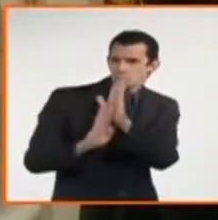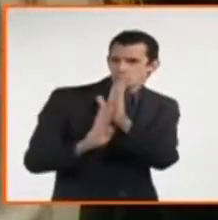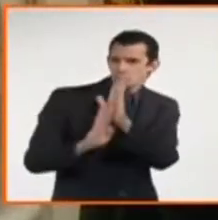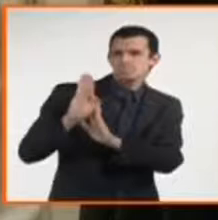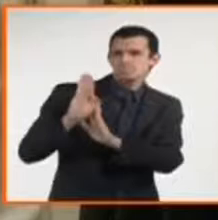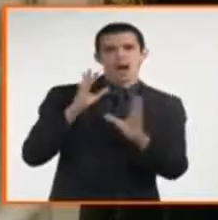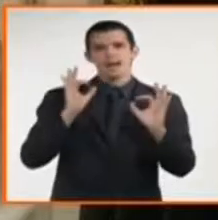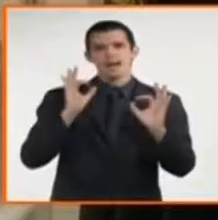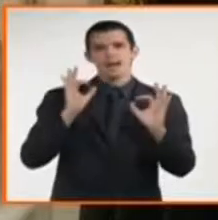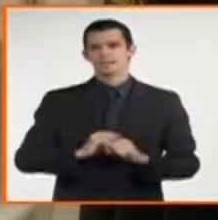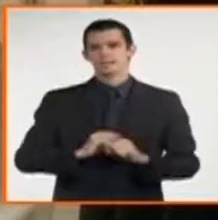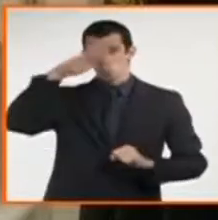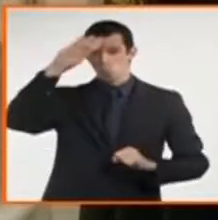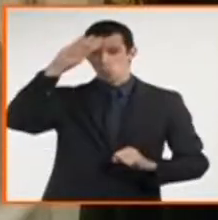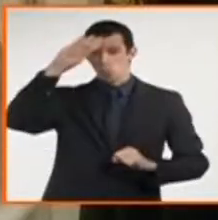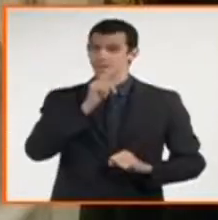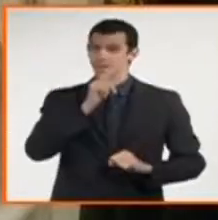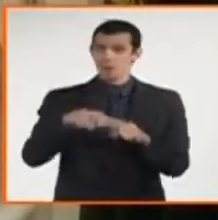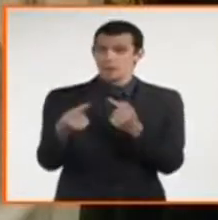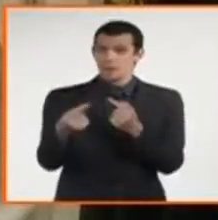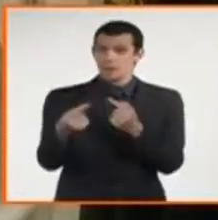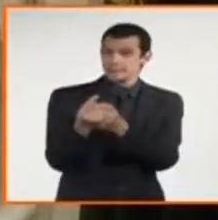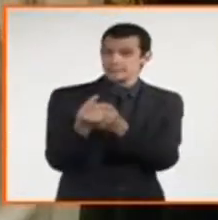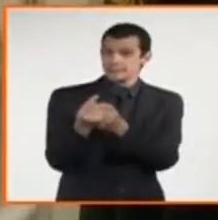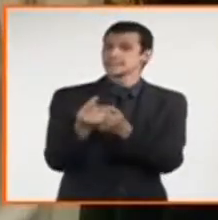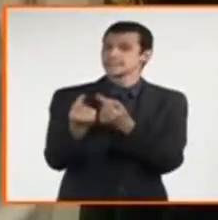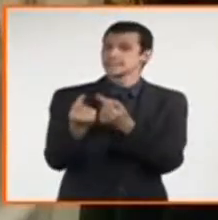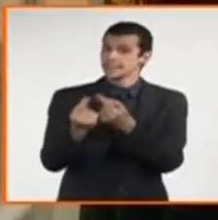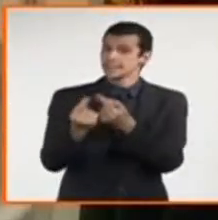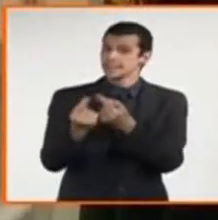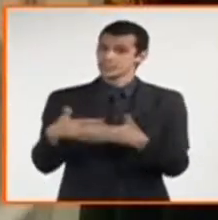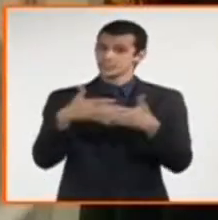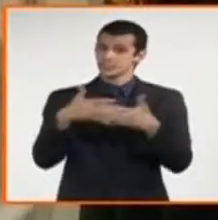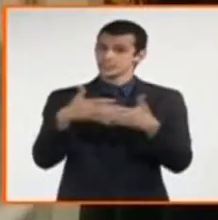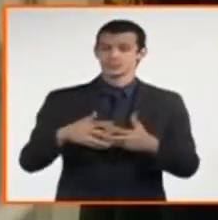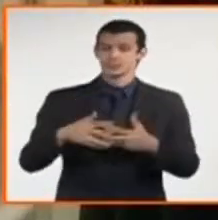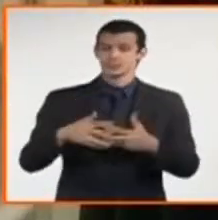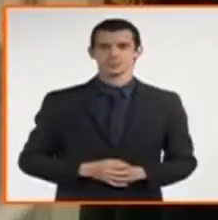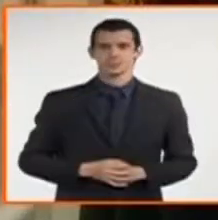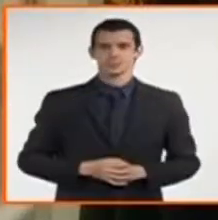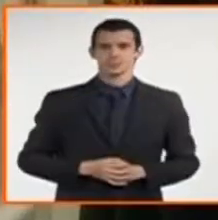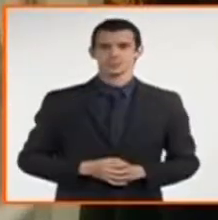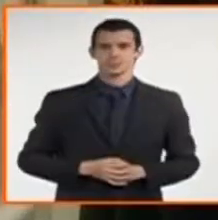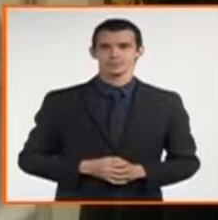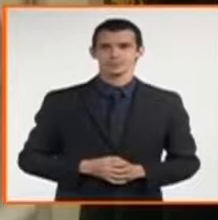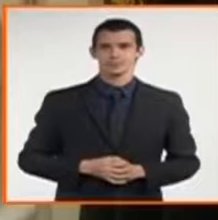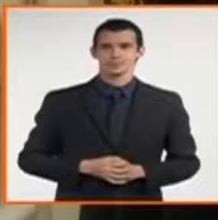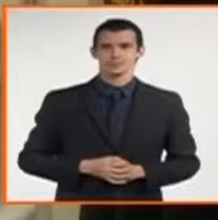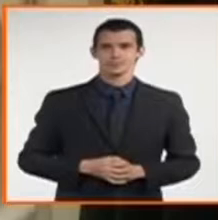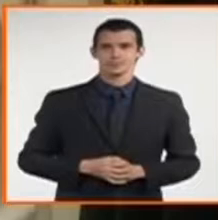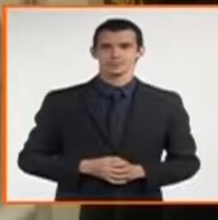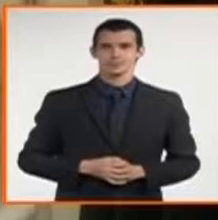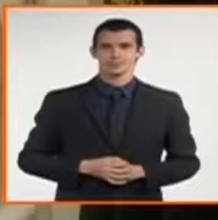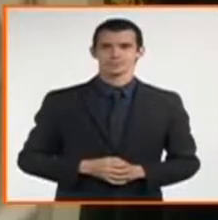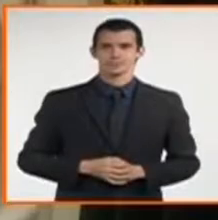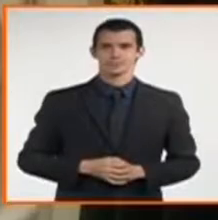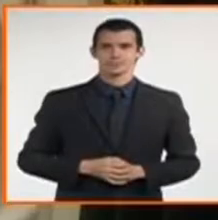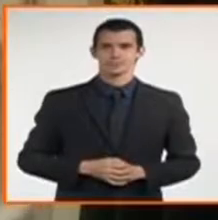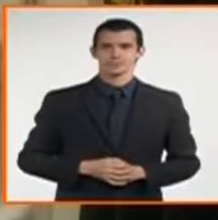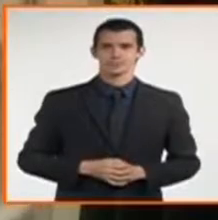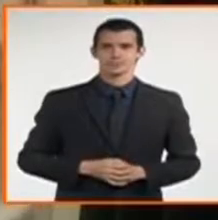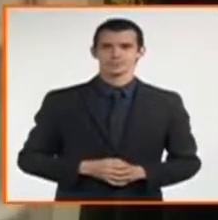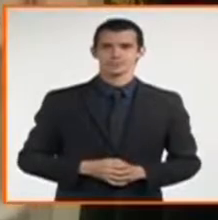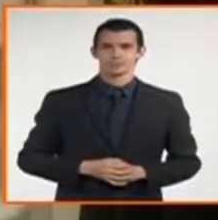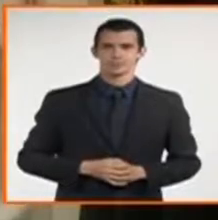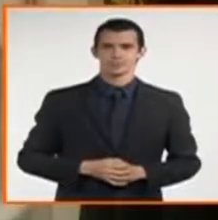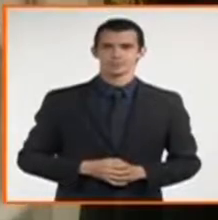que barrer con esos cepos mentales o con esa manera también